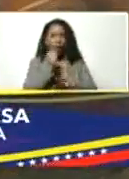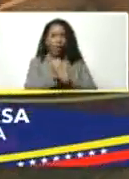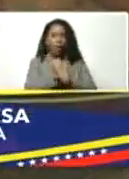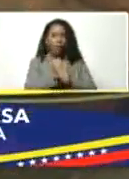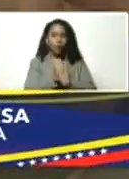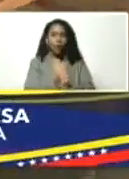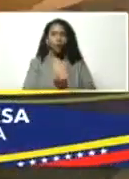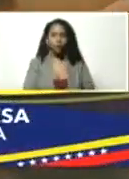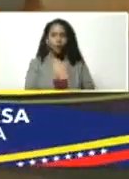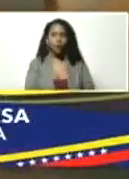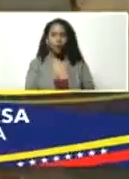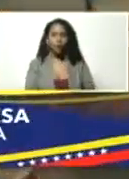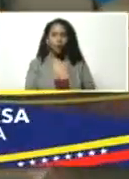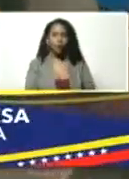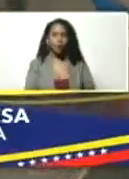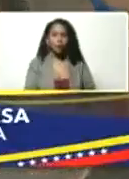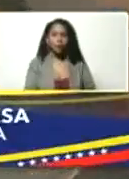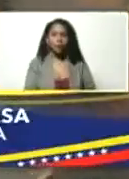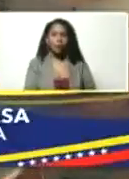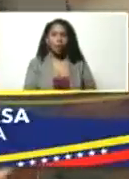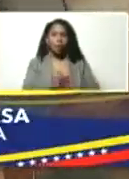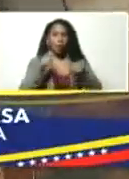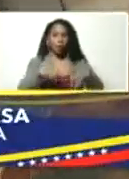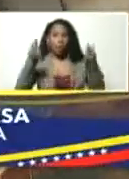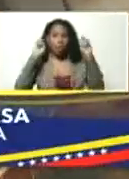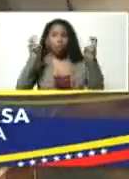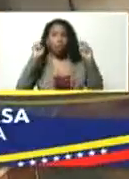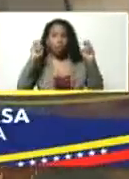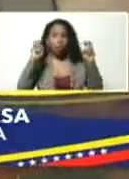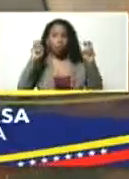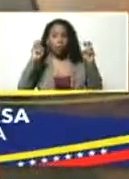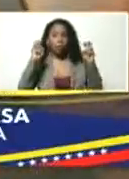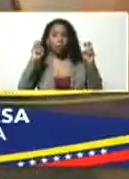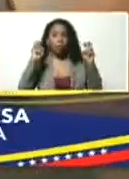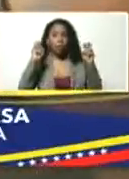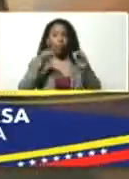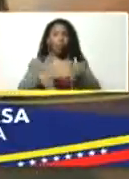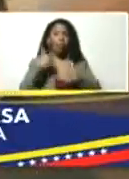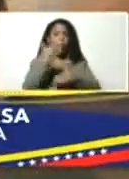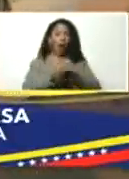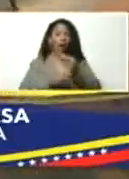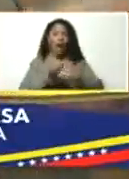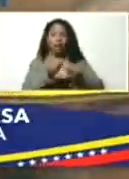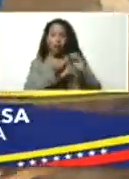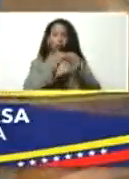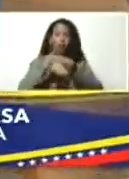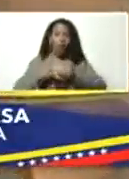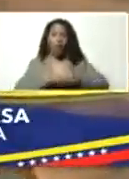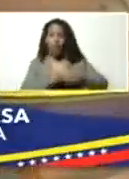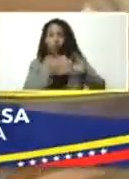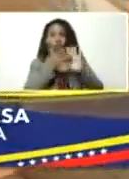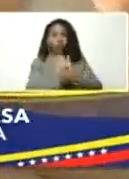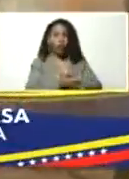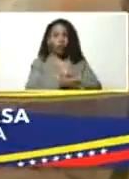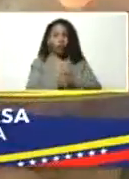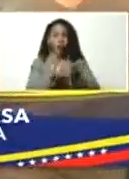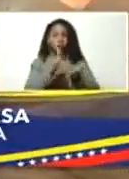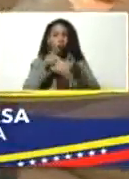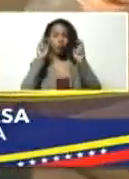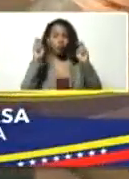Propilven. Este es el área del peletizado. Después que hacemos la resina en los reactores, llega el área